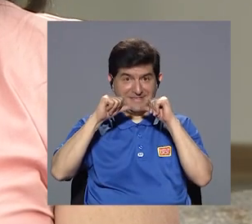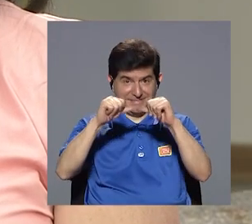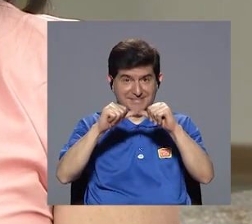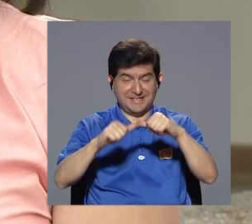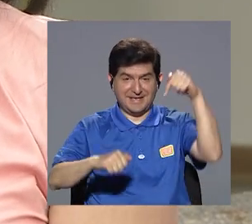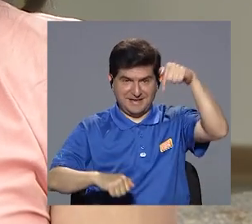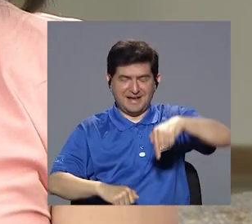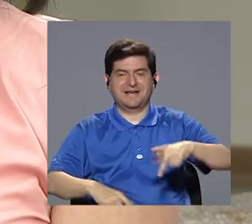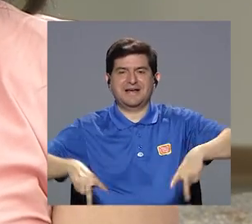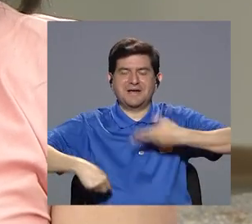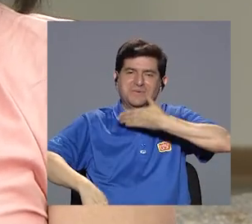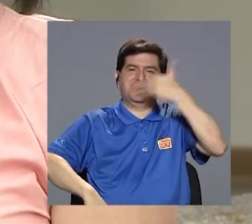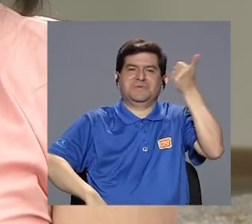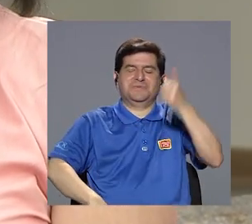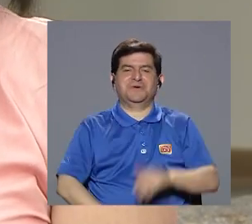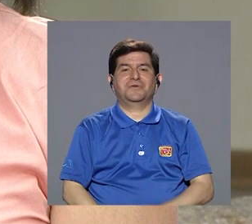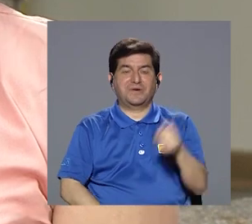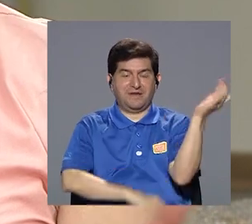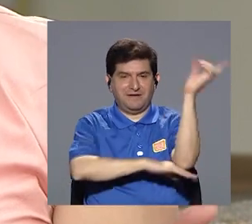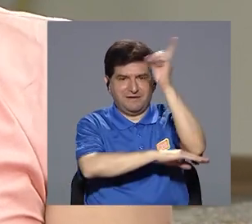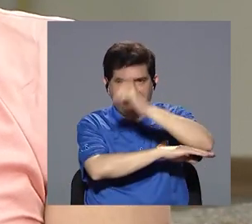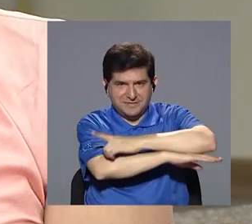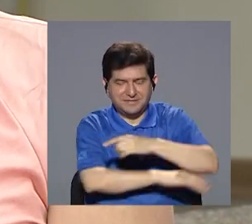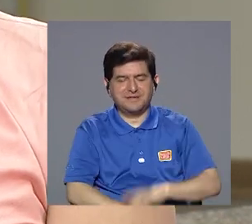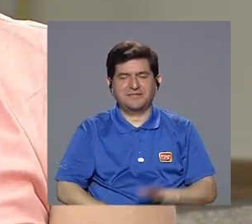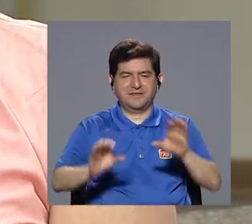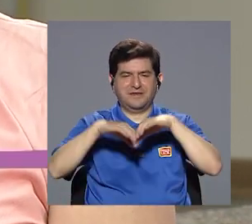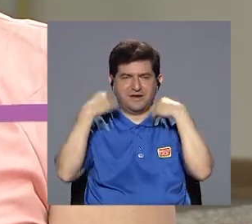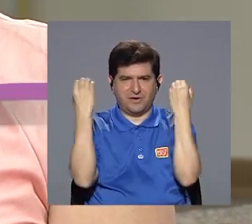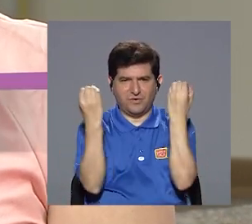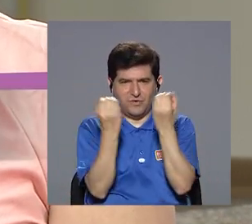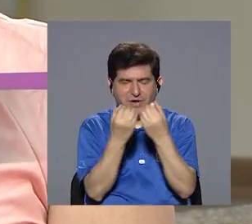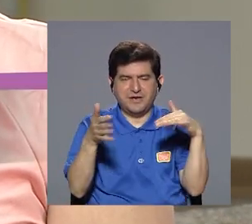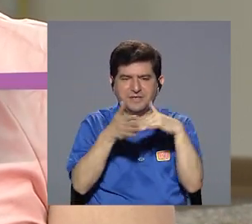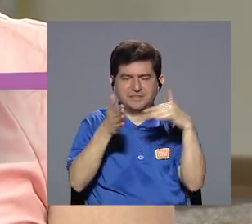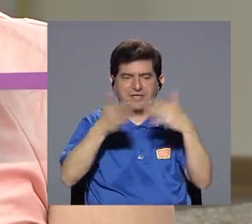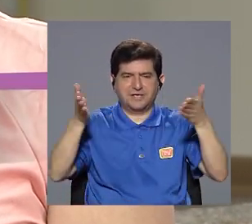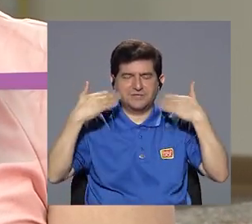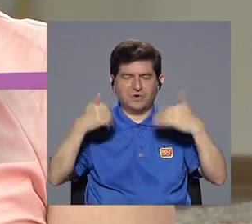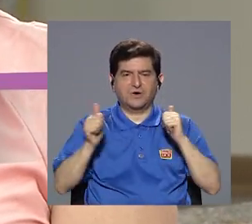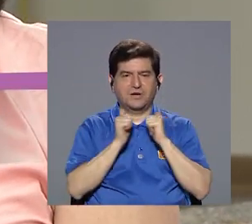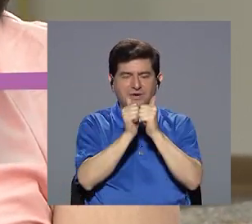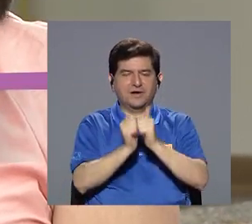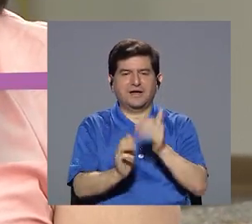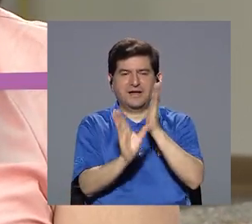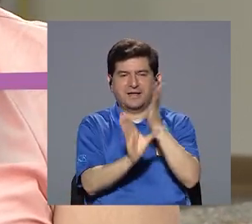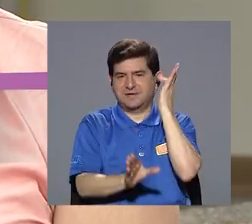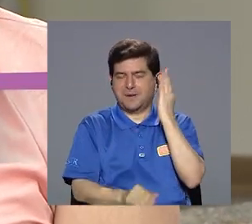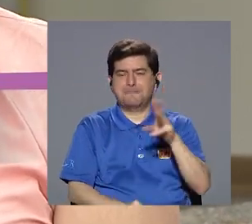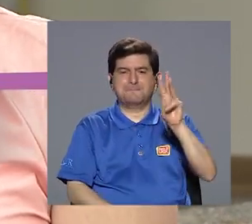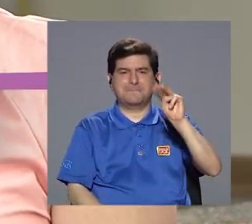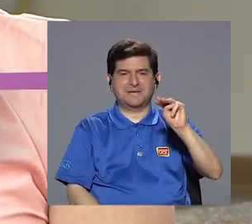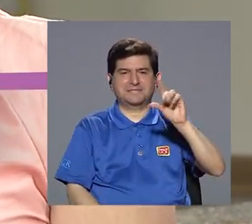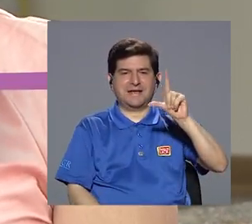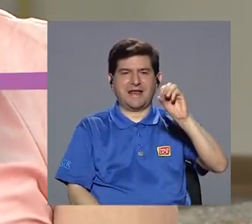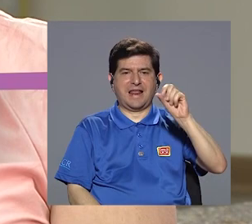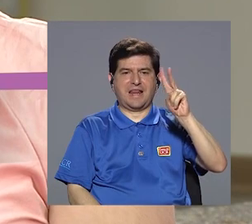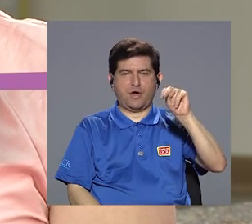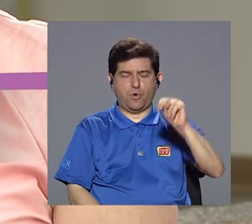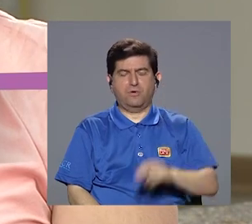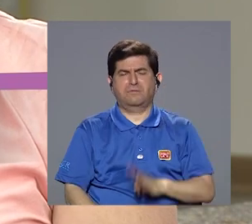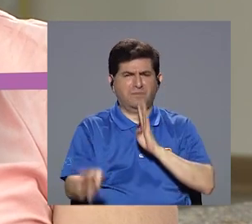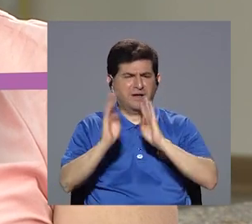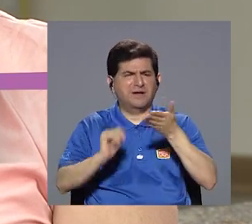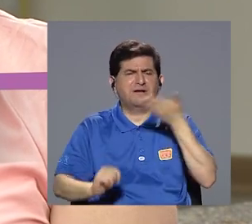Gracias por continuar con nosotros en Vivir Mejor. Estamos acá desde la Organización para Estudios Tropicales en compañía de la psicóloga Marcela León.